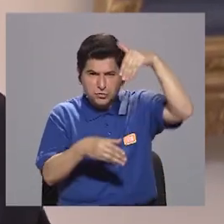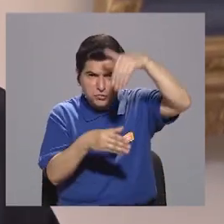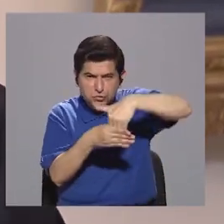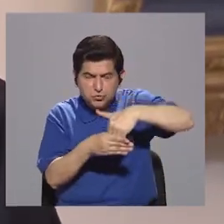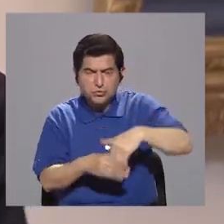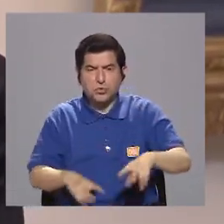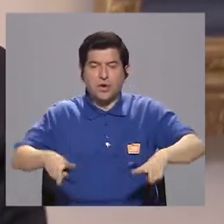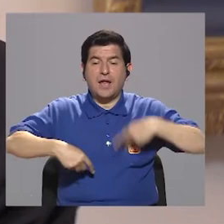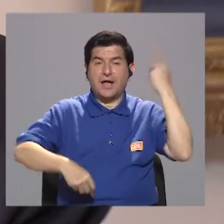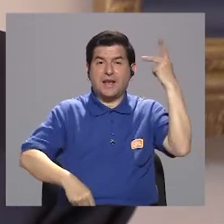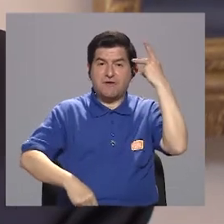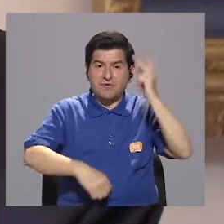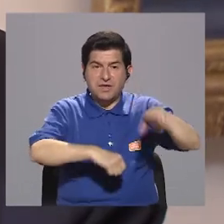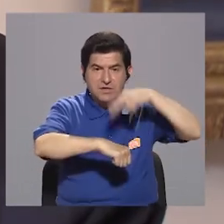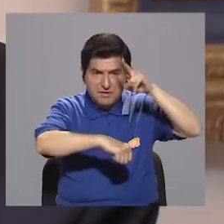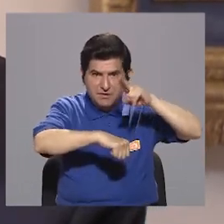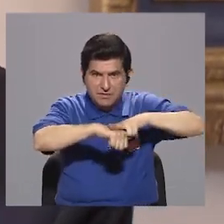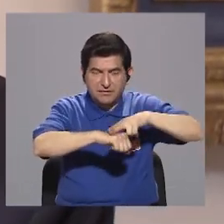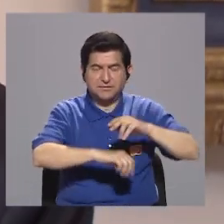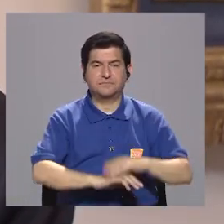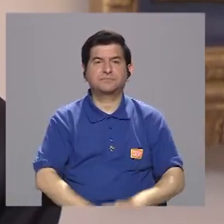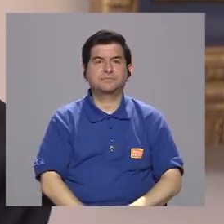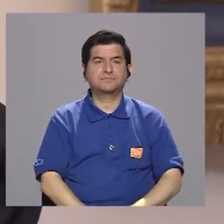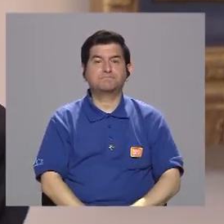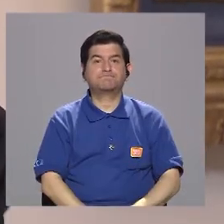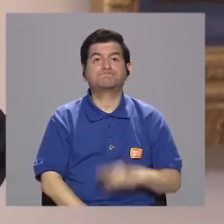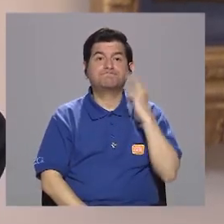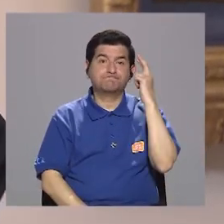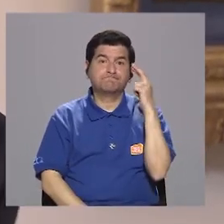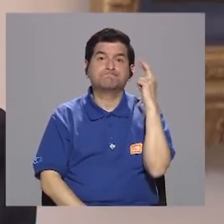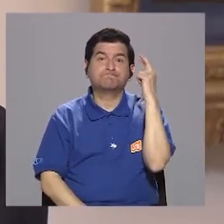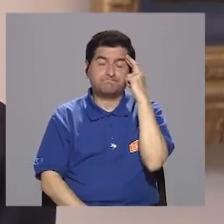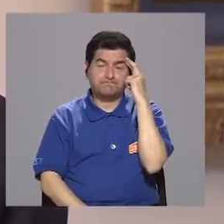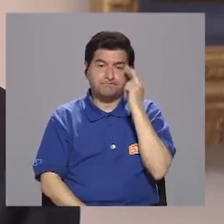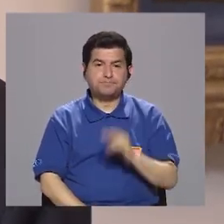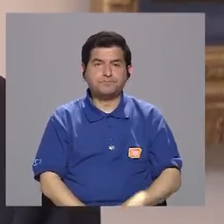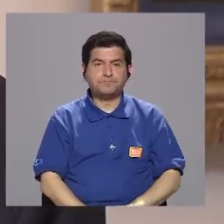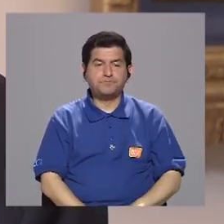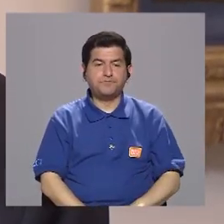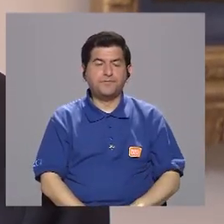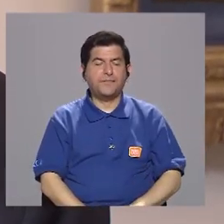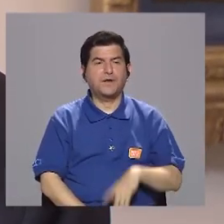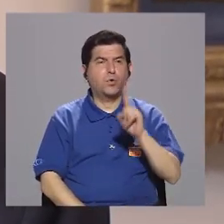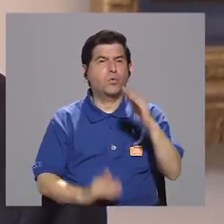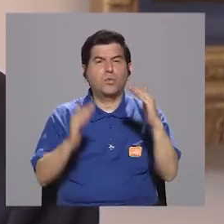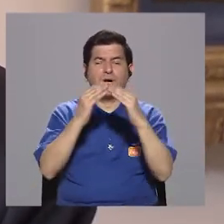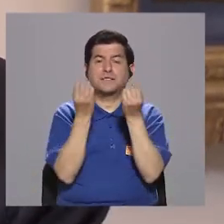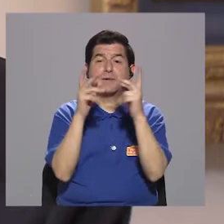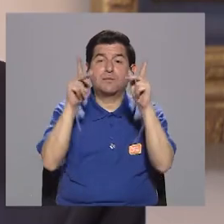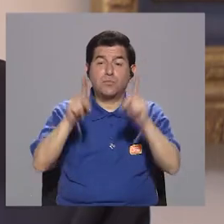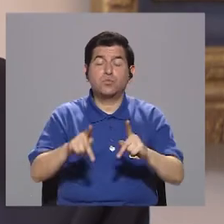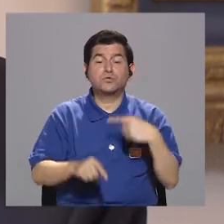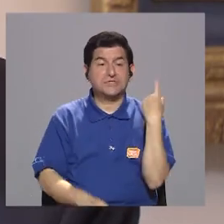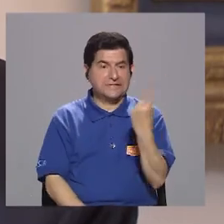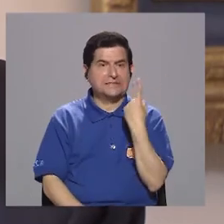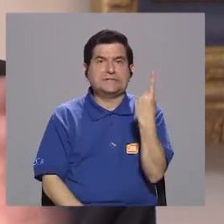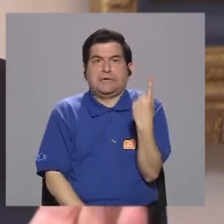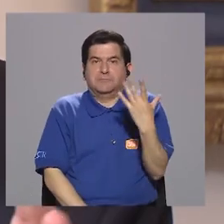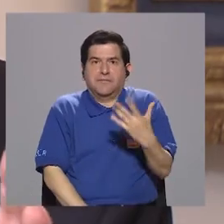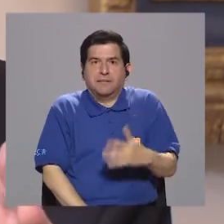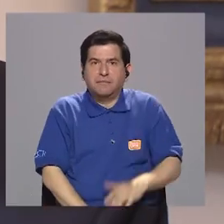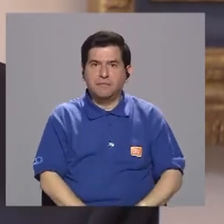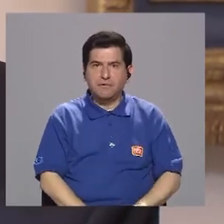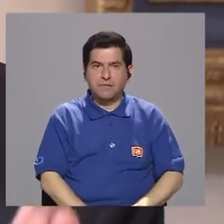vida política nacional y por lo tanto una casa llena de gente